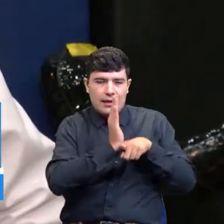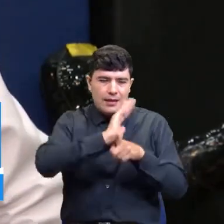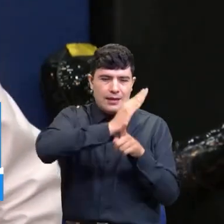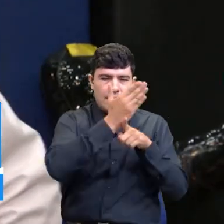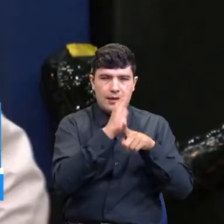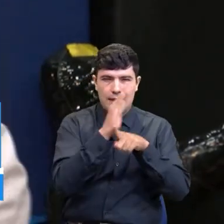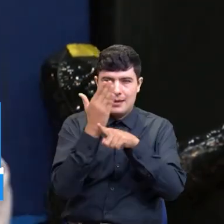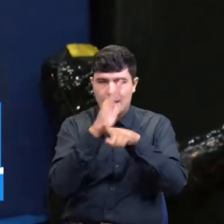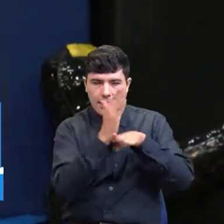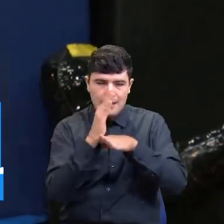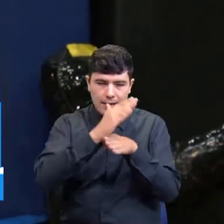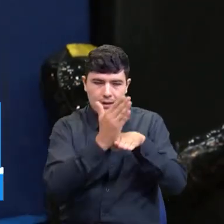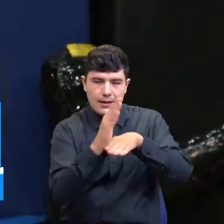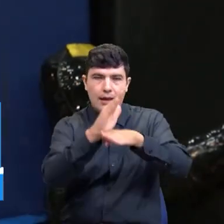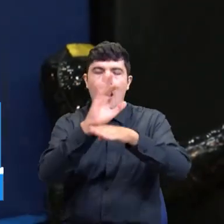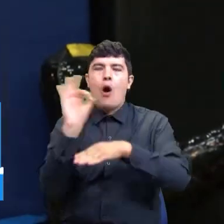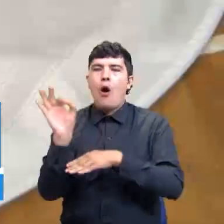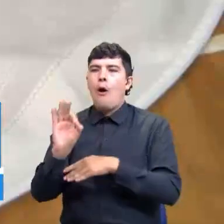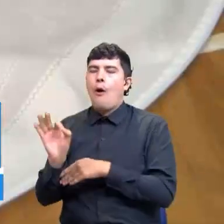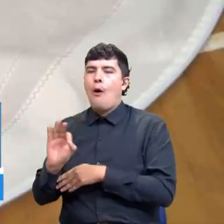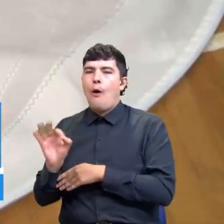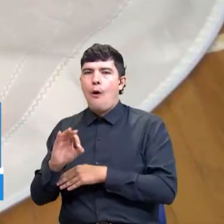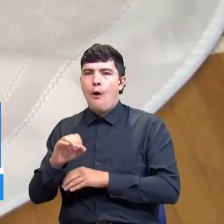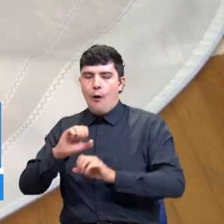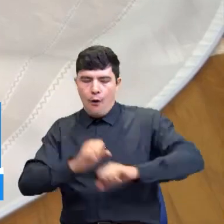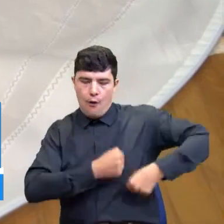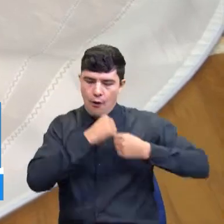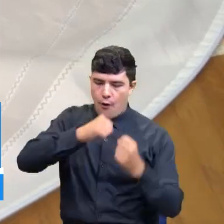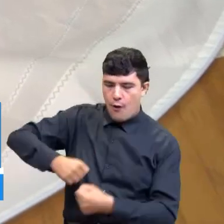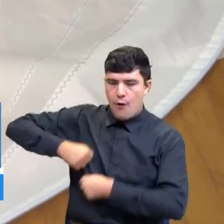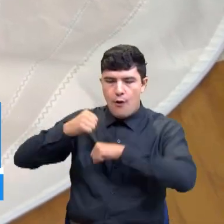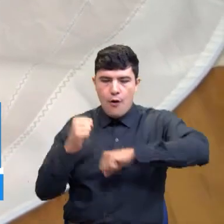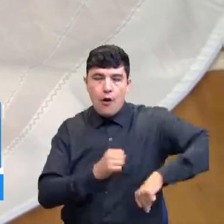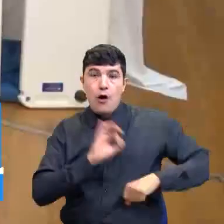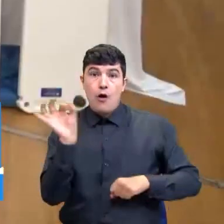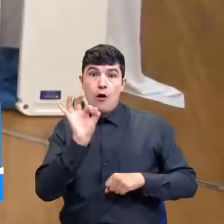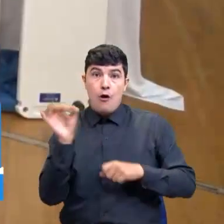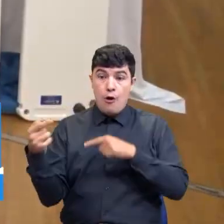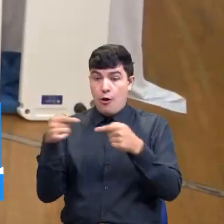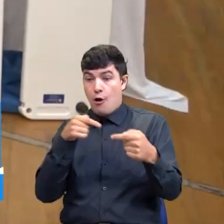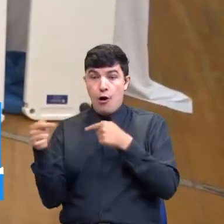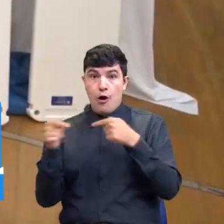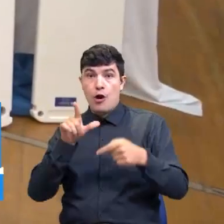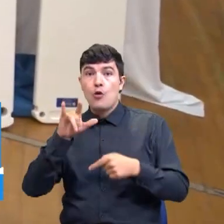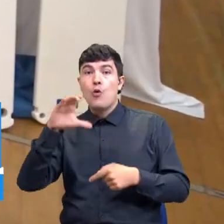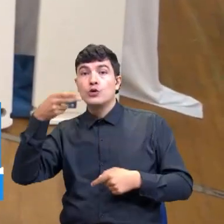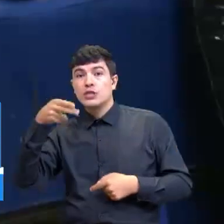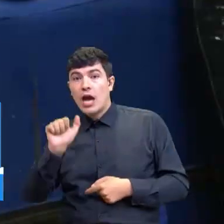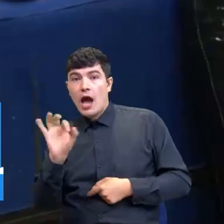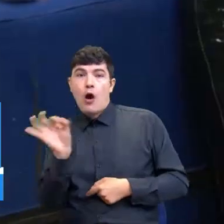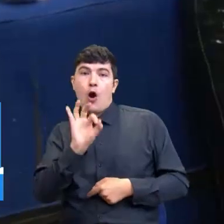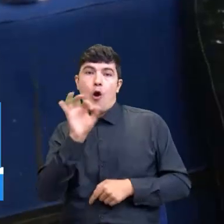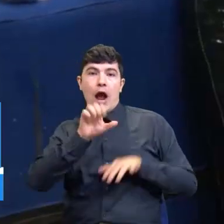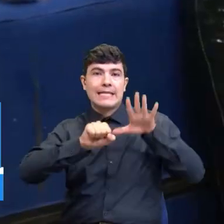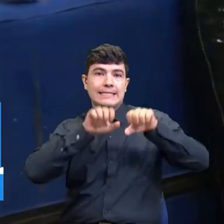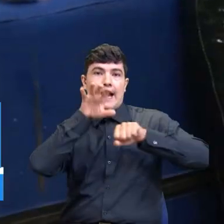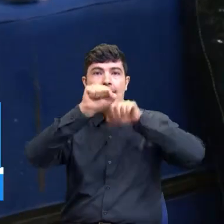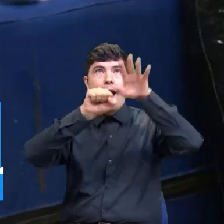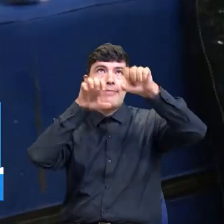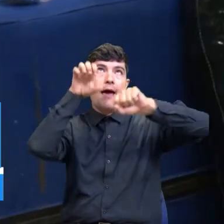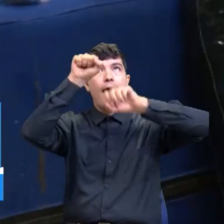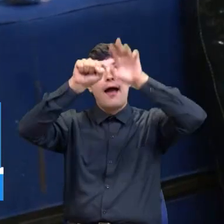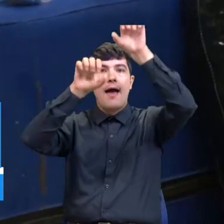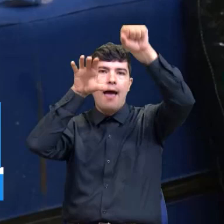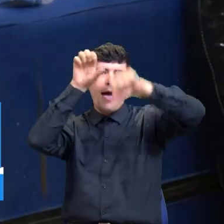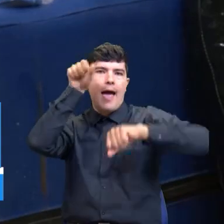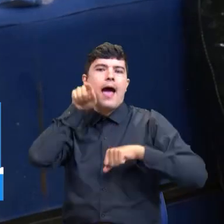canotaje, la lucha y la escalada, que los municipios de tanto de Florián y de Los Santos